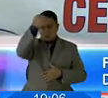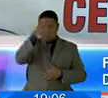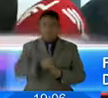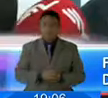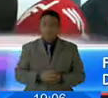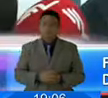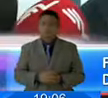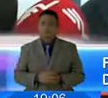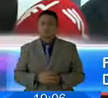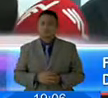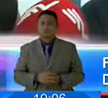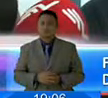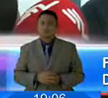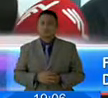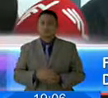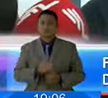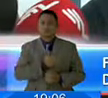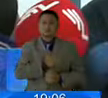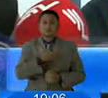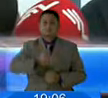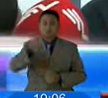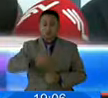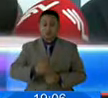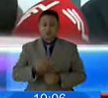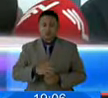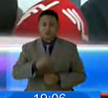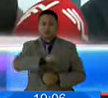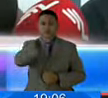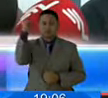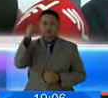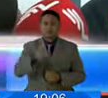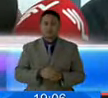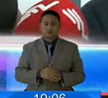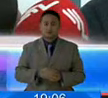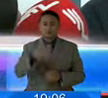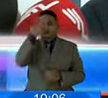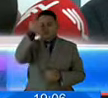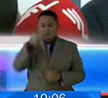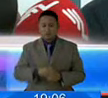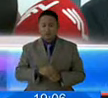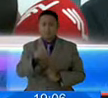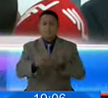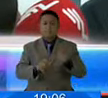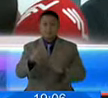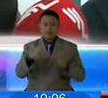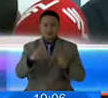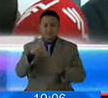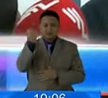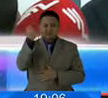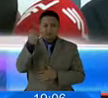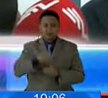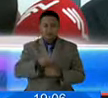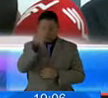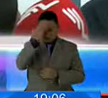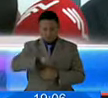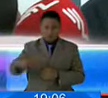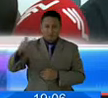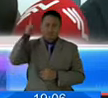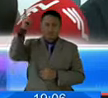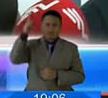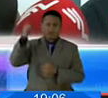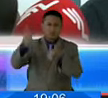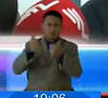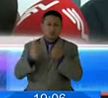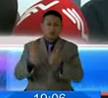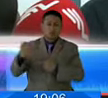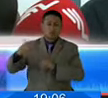Glass. Estamos seguros que venceremos porque existe un pueblo consciente que reconoce su liderazgo y